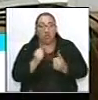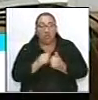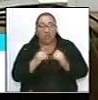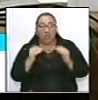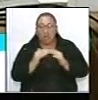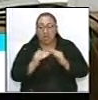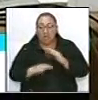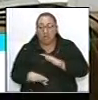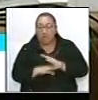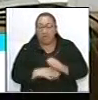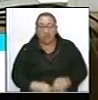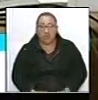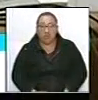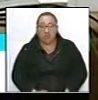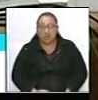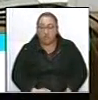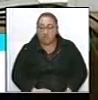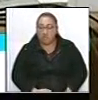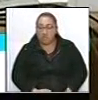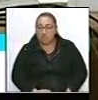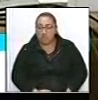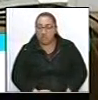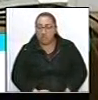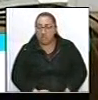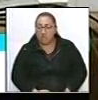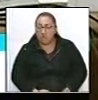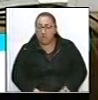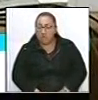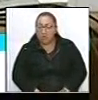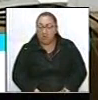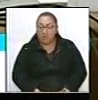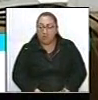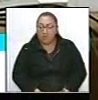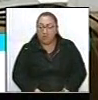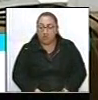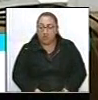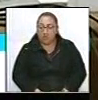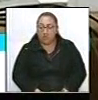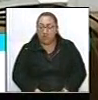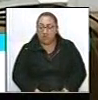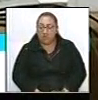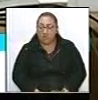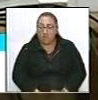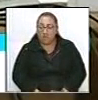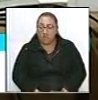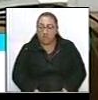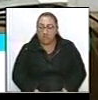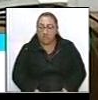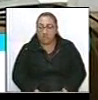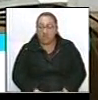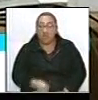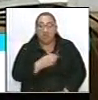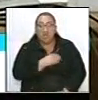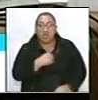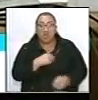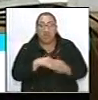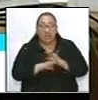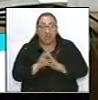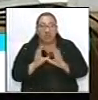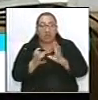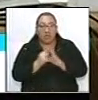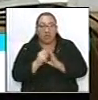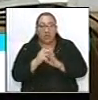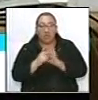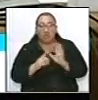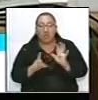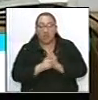lo básico, lo mínimo para poder cumplir la función que deben desarrollar. El Ministerio del Interior está, que también recogió eso en el Decreto